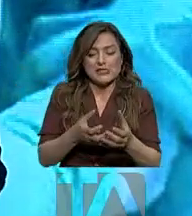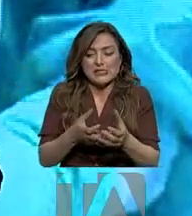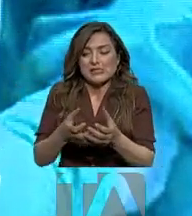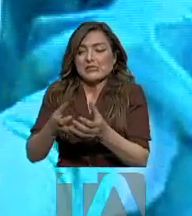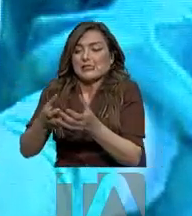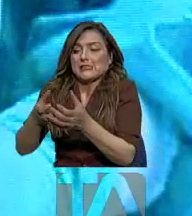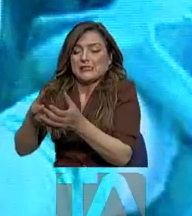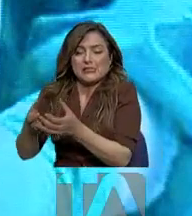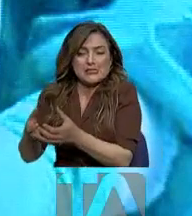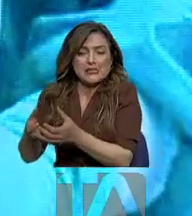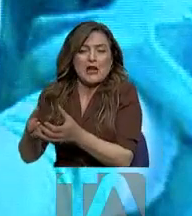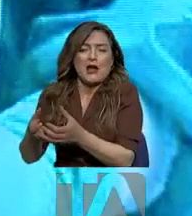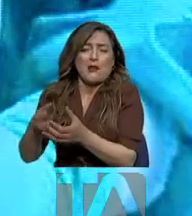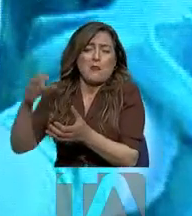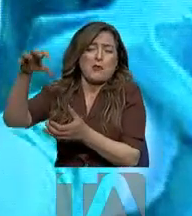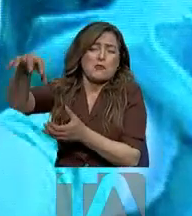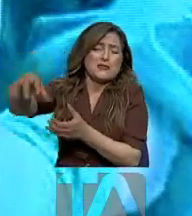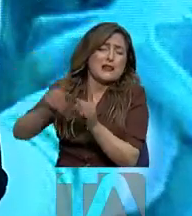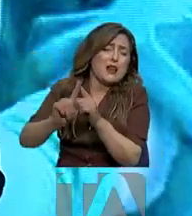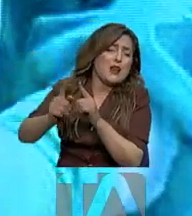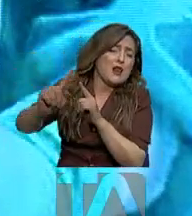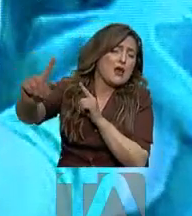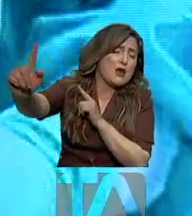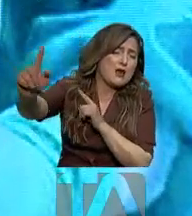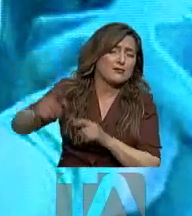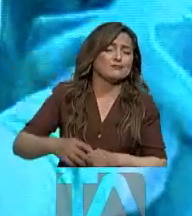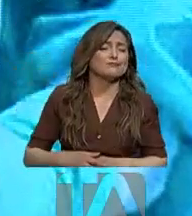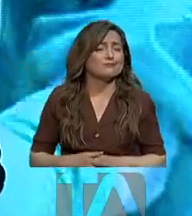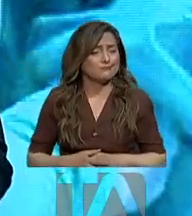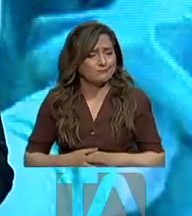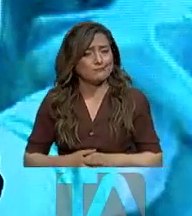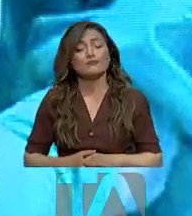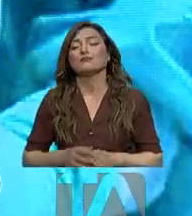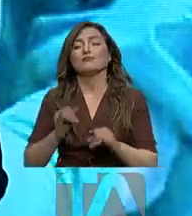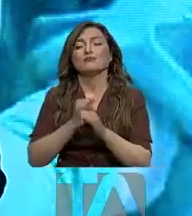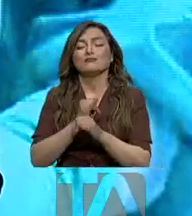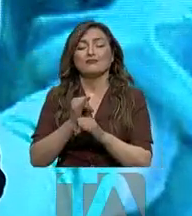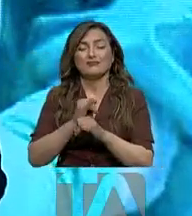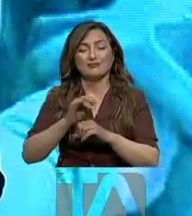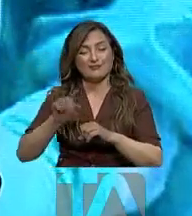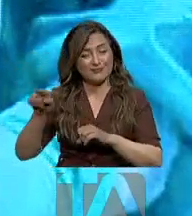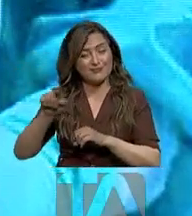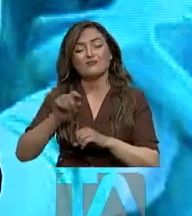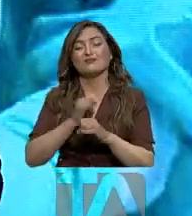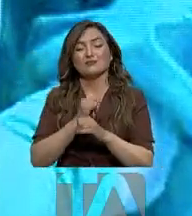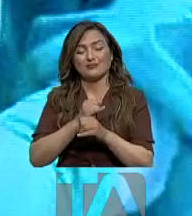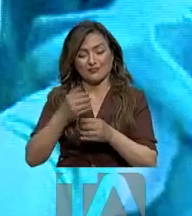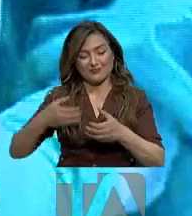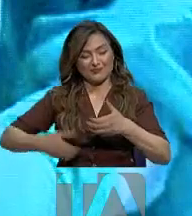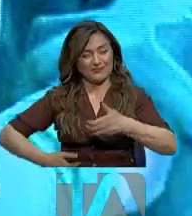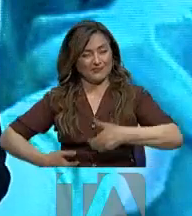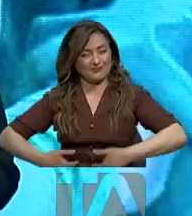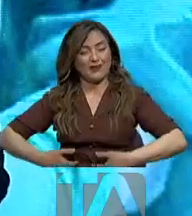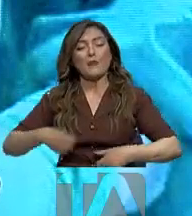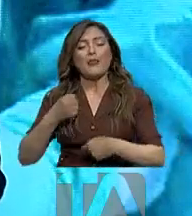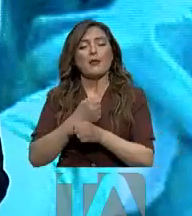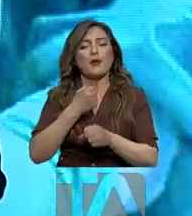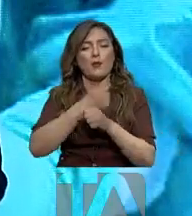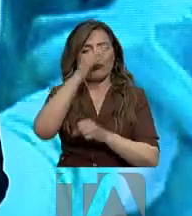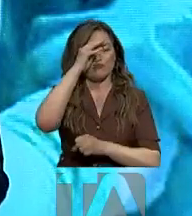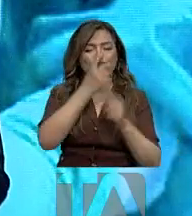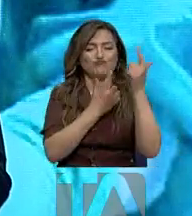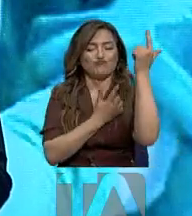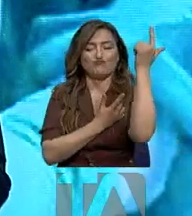se encuentran en provincias alejadas por lo que hoy el indoor trabaja ya con las fuerzas armadas y el eco 911 en un